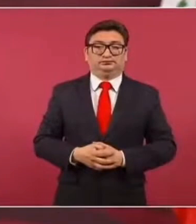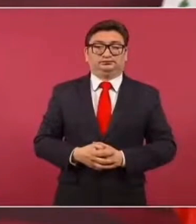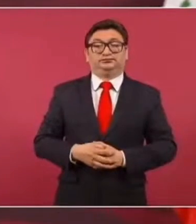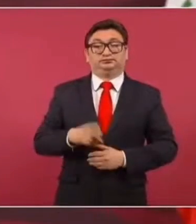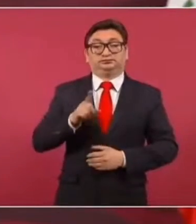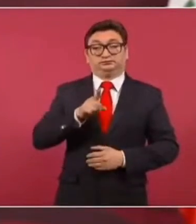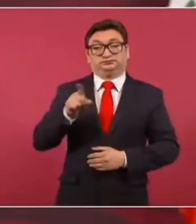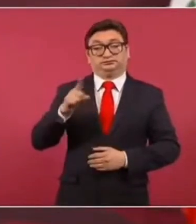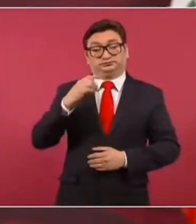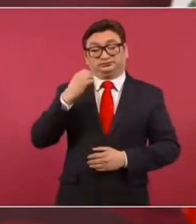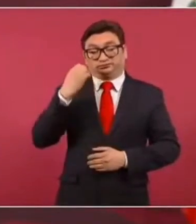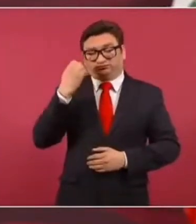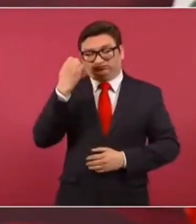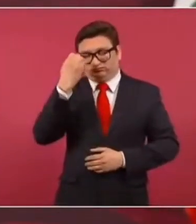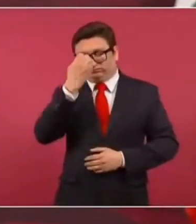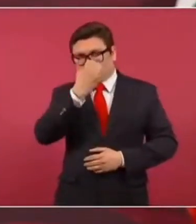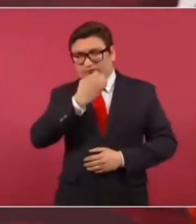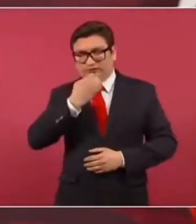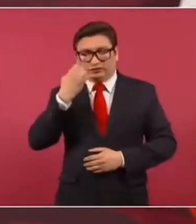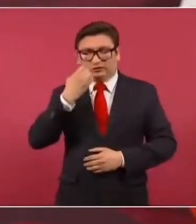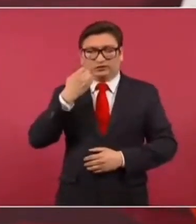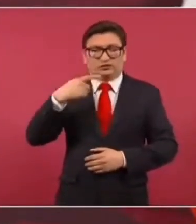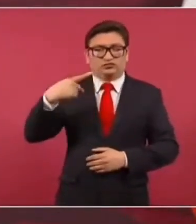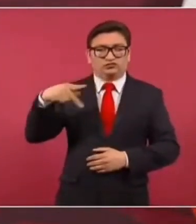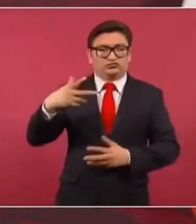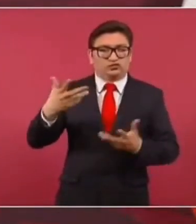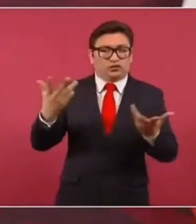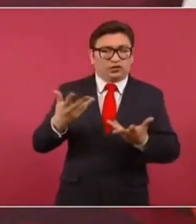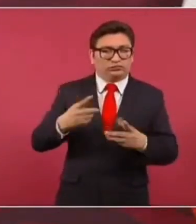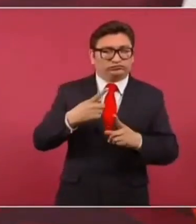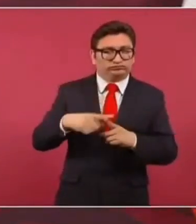analicen lo que hicieron,